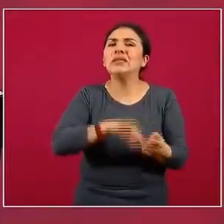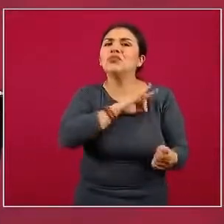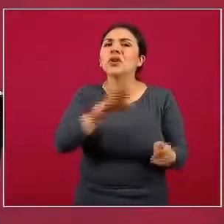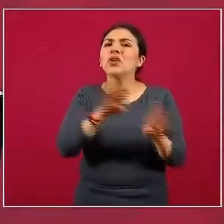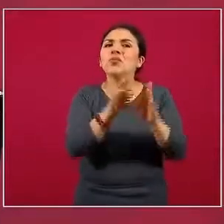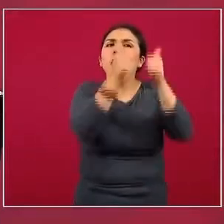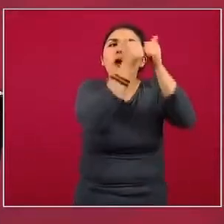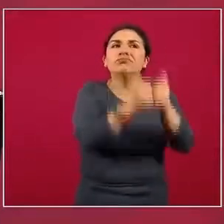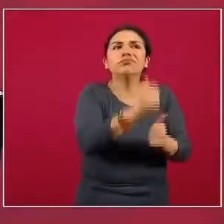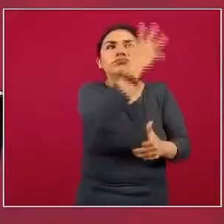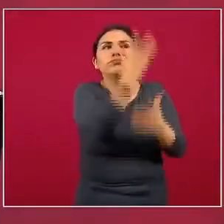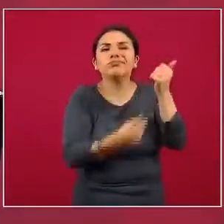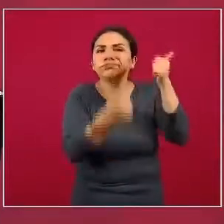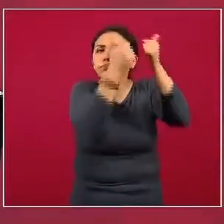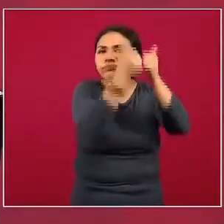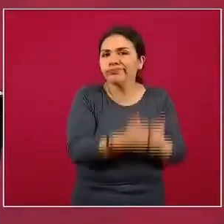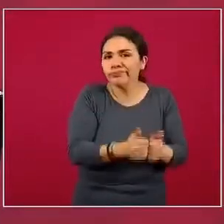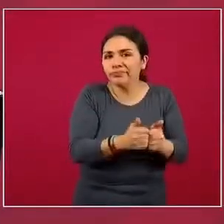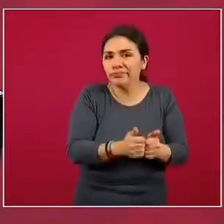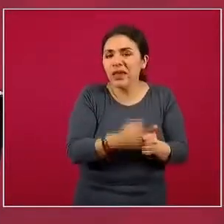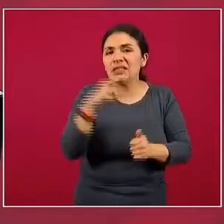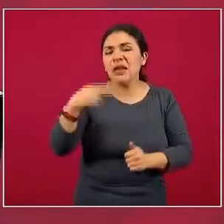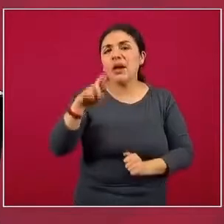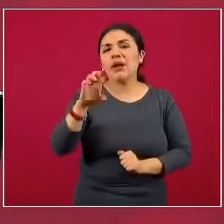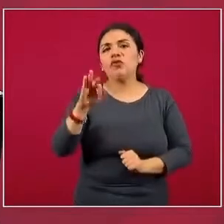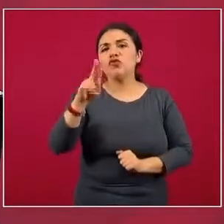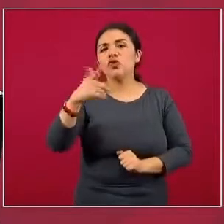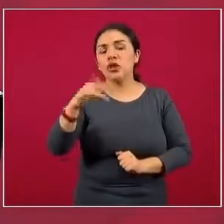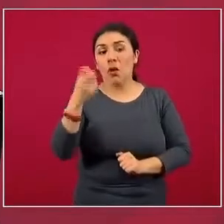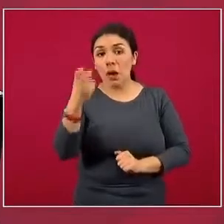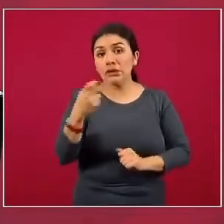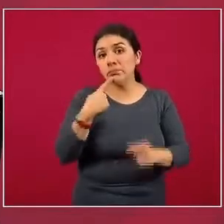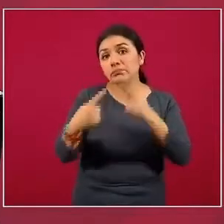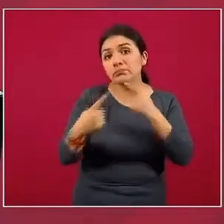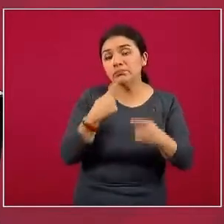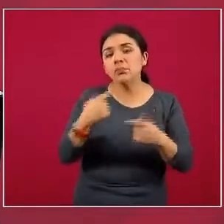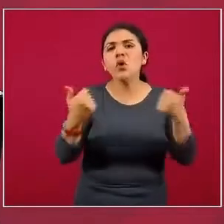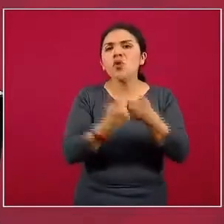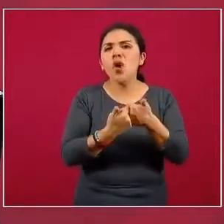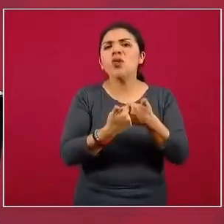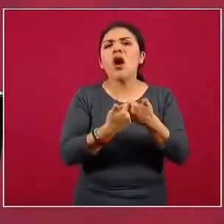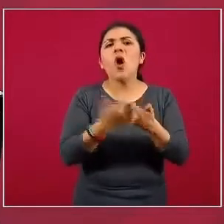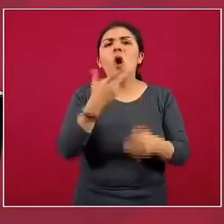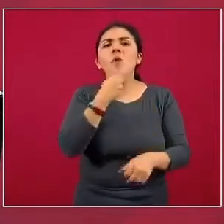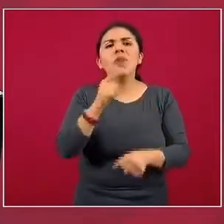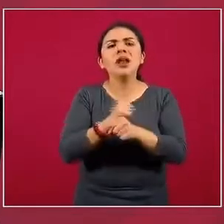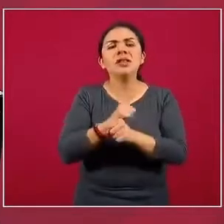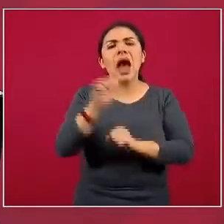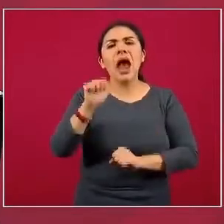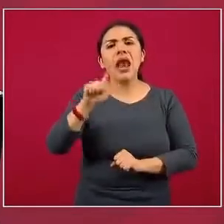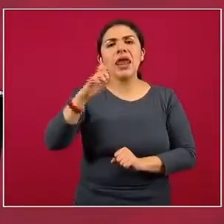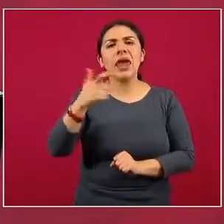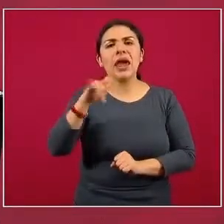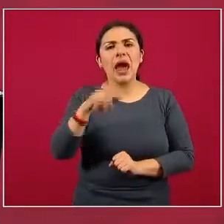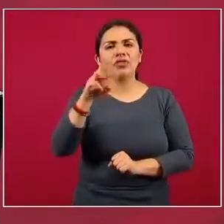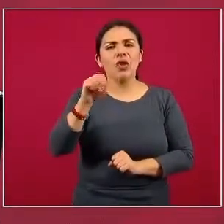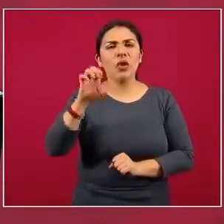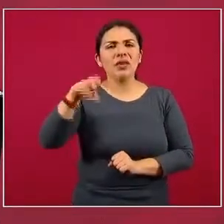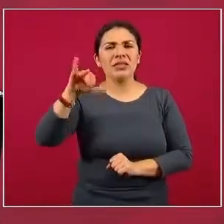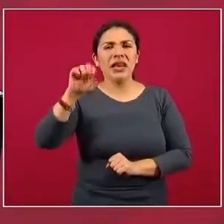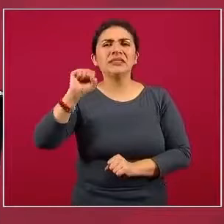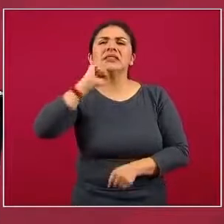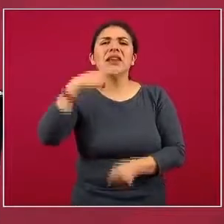refugio. Esto lo organizó, entre otros, el licenciado Alejandro Encinas,